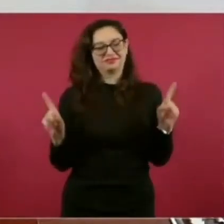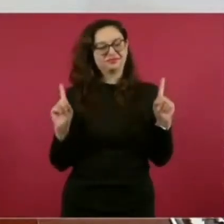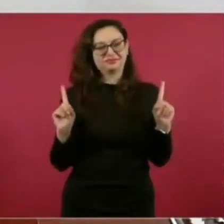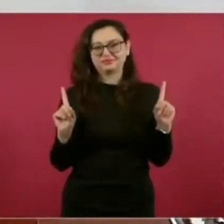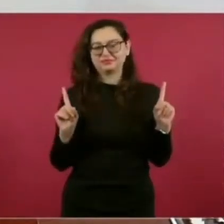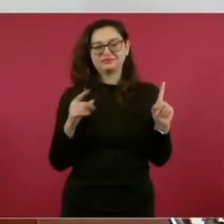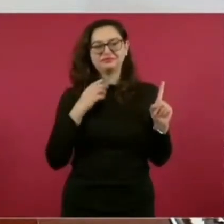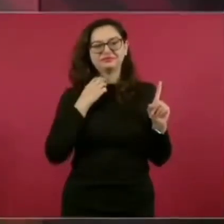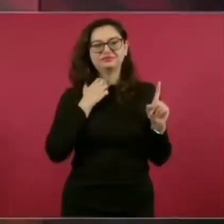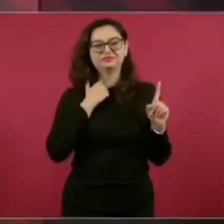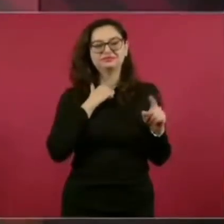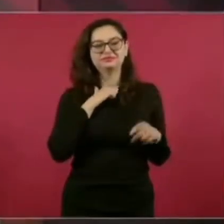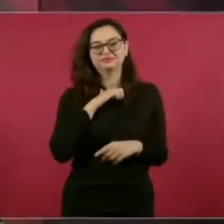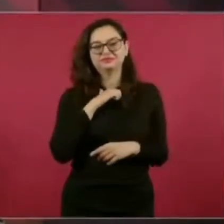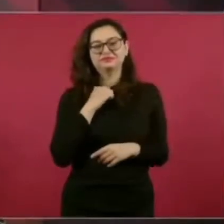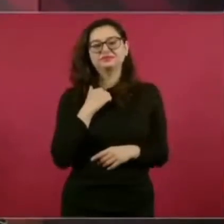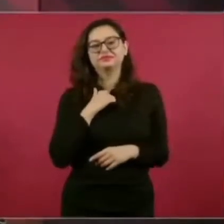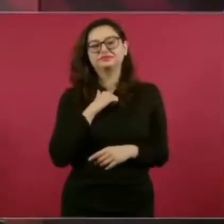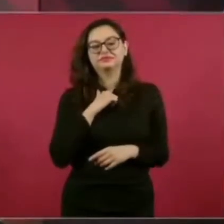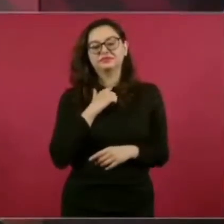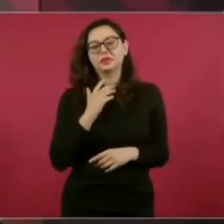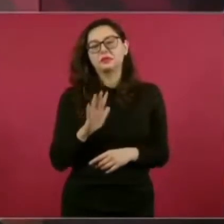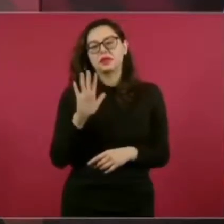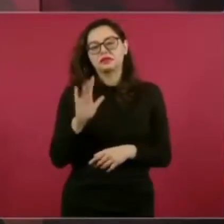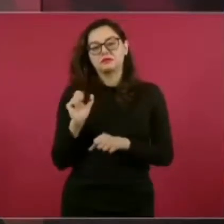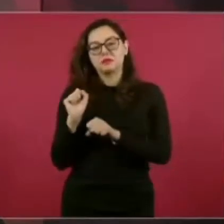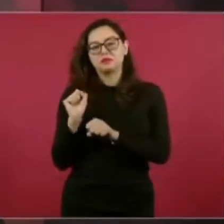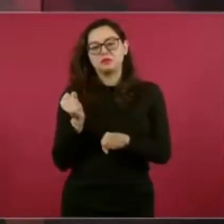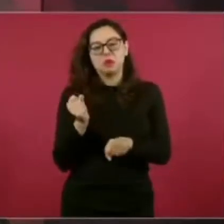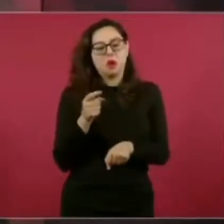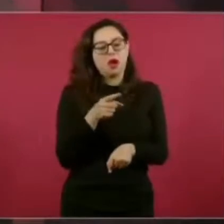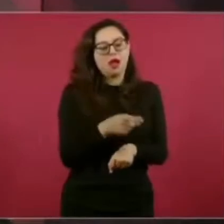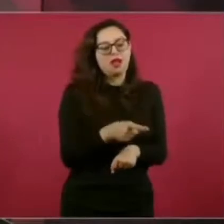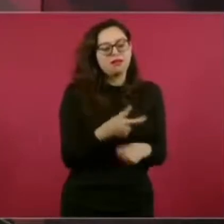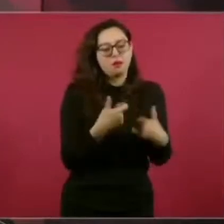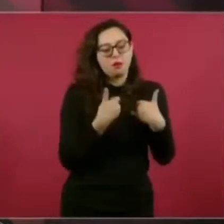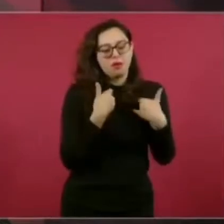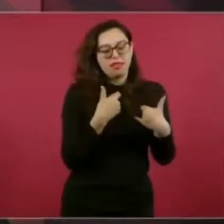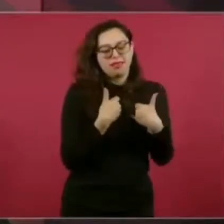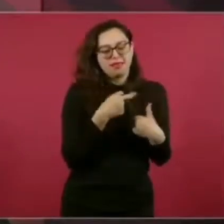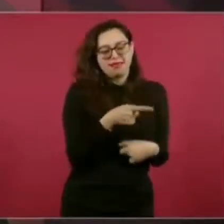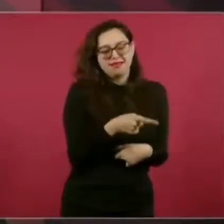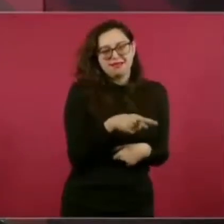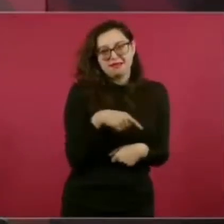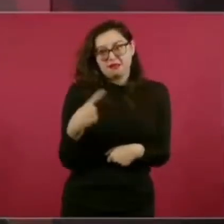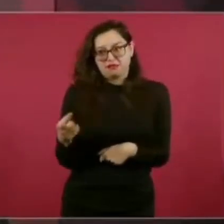Pero estoy hablando de la revista Forbes y esa mentalidad